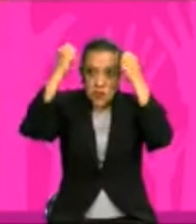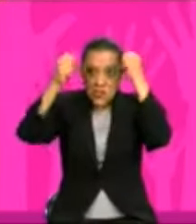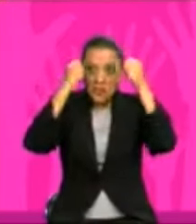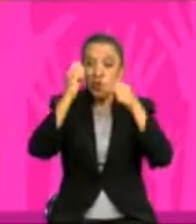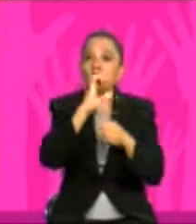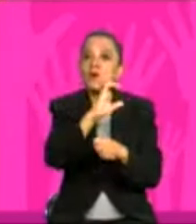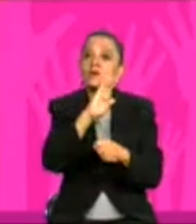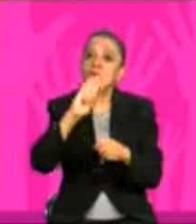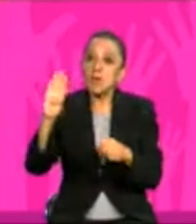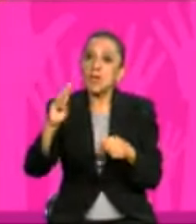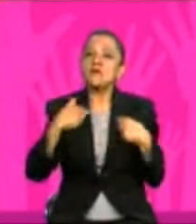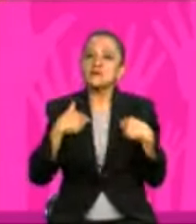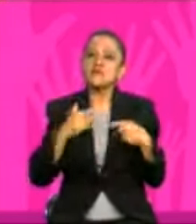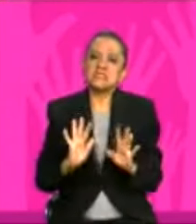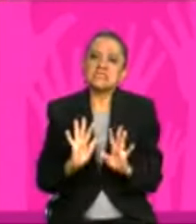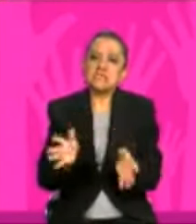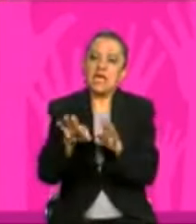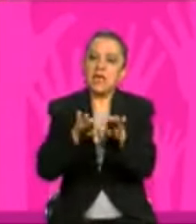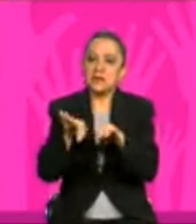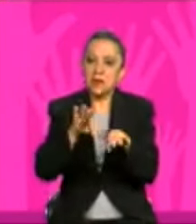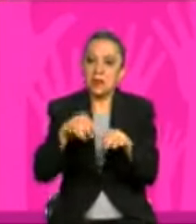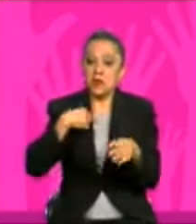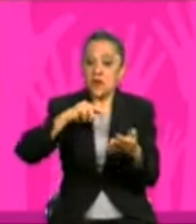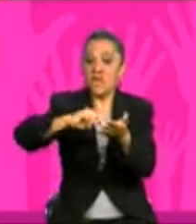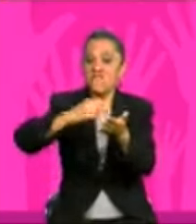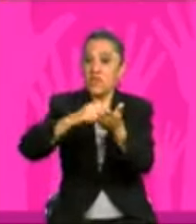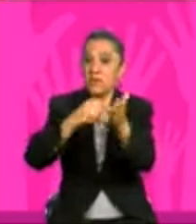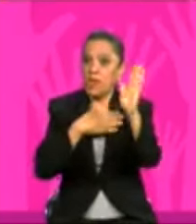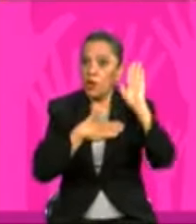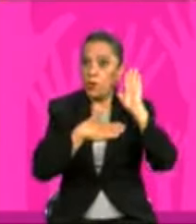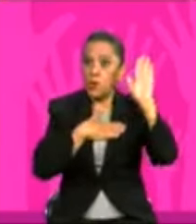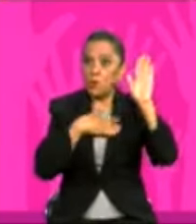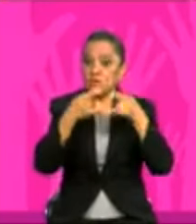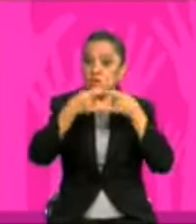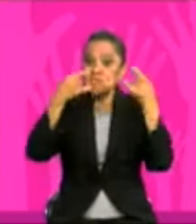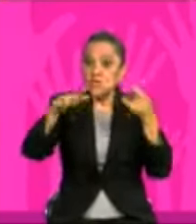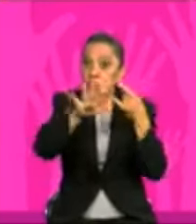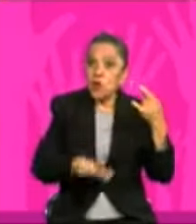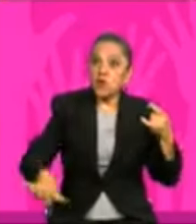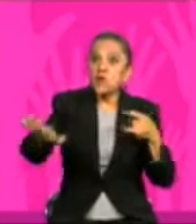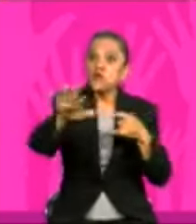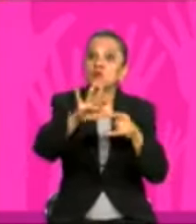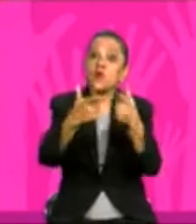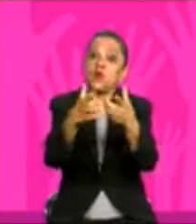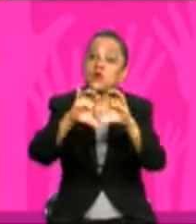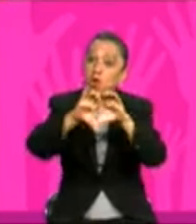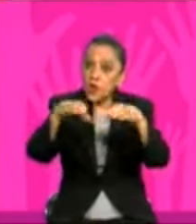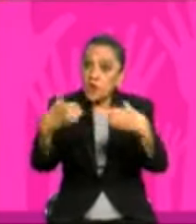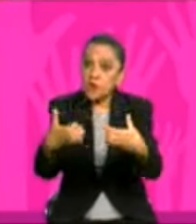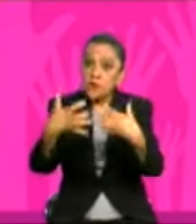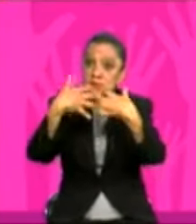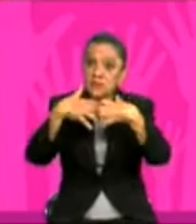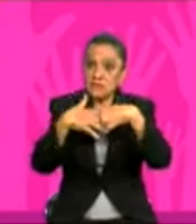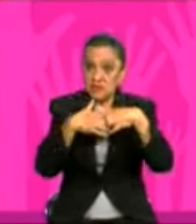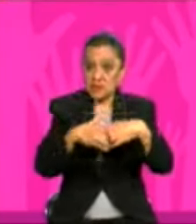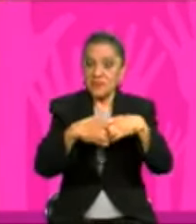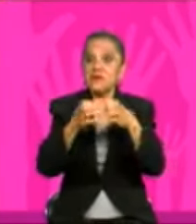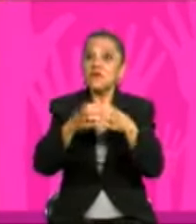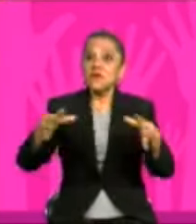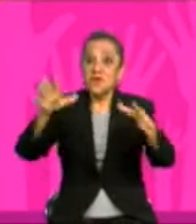Blanco, yo ya estoy trabajando. Firmé un compromiso histórico con todo el sector empresarial de Morelos, un gran acuerdo por